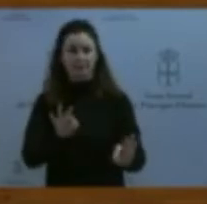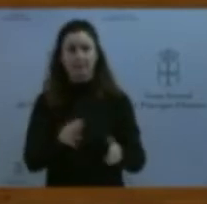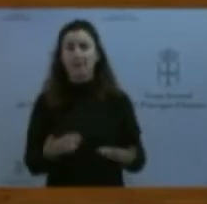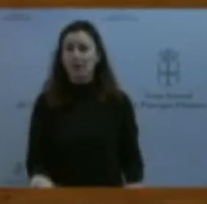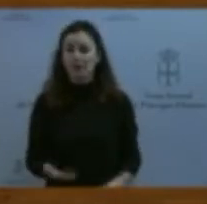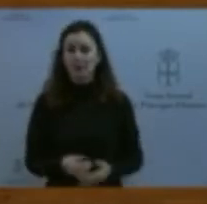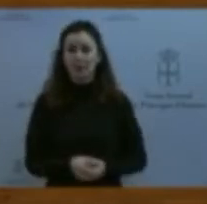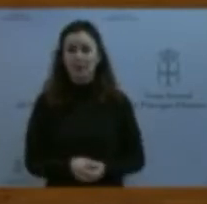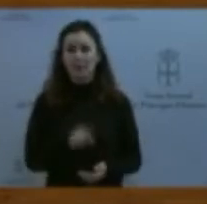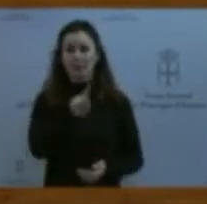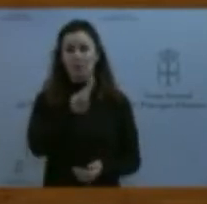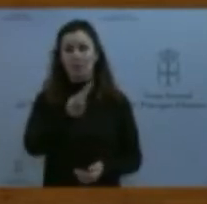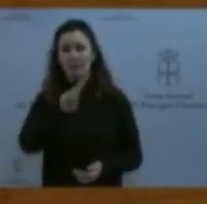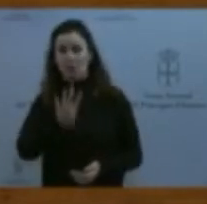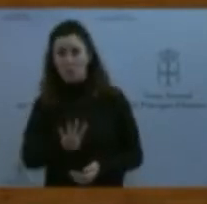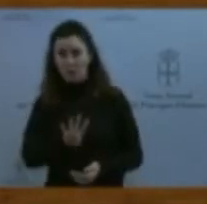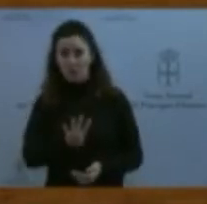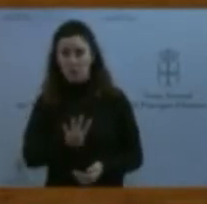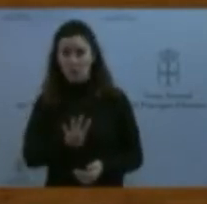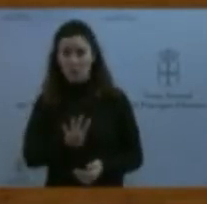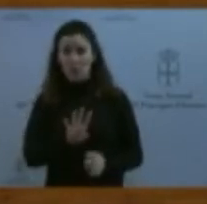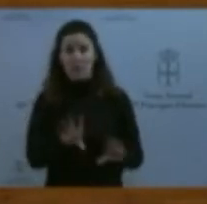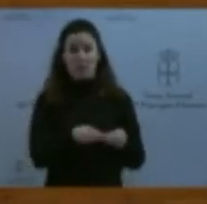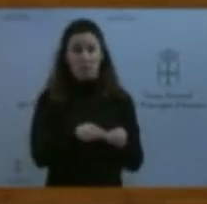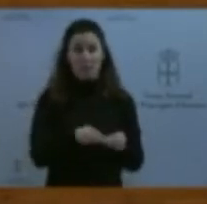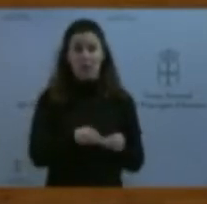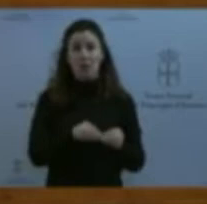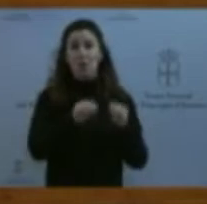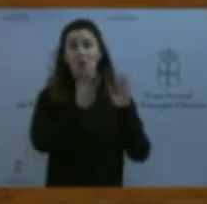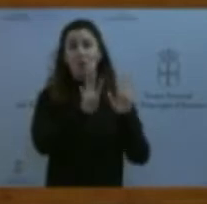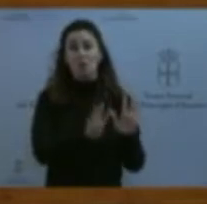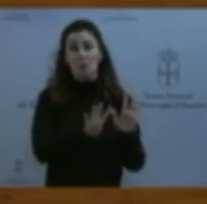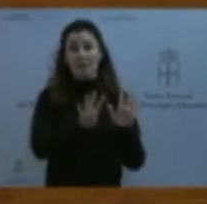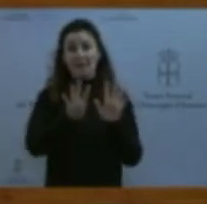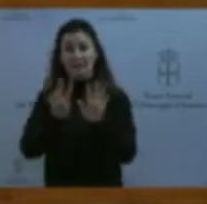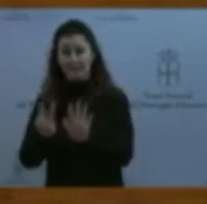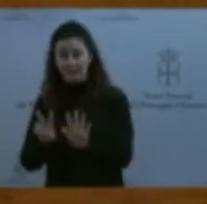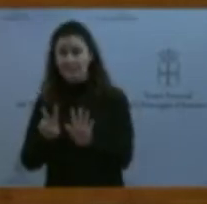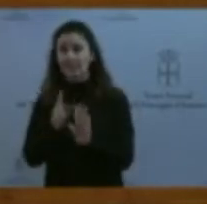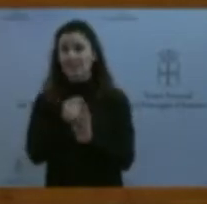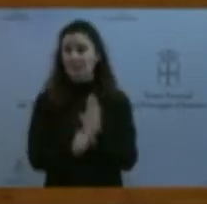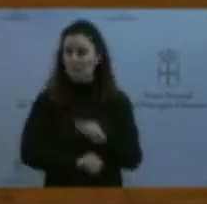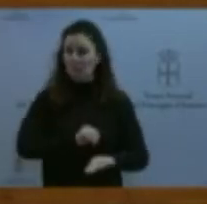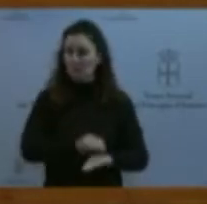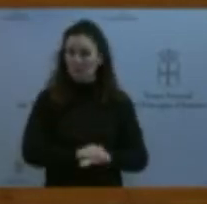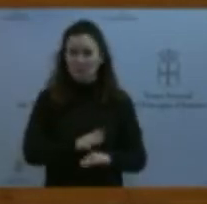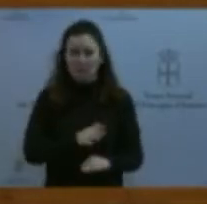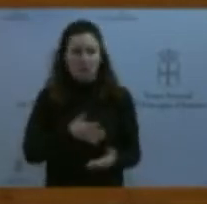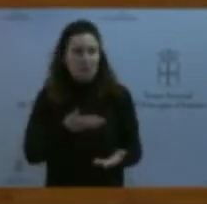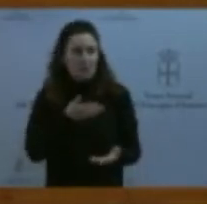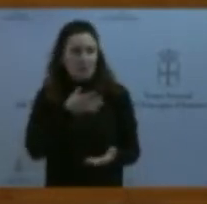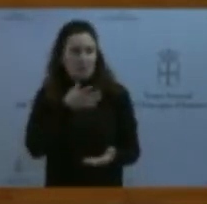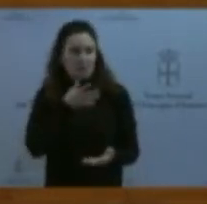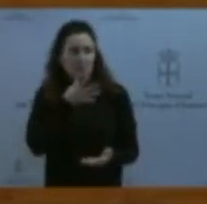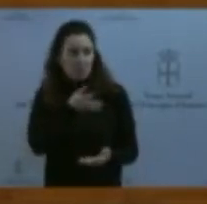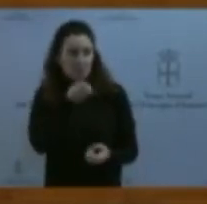cumplieron los requisitos, no parece que sea especialmente tremendo, ¿no? En cuanto a las áreas de conocimiento,